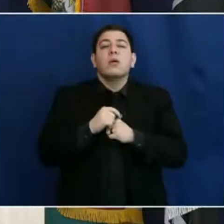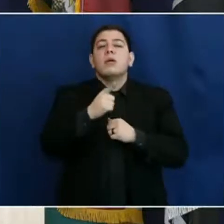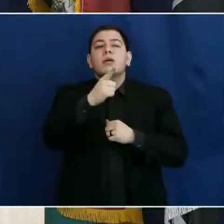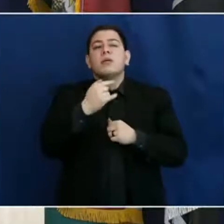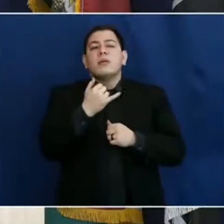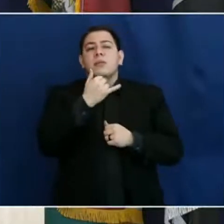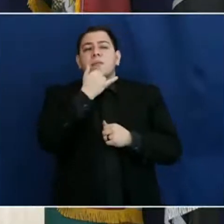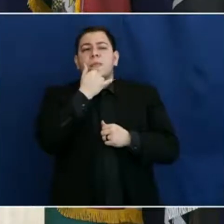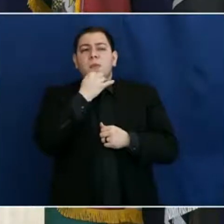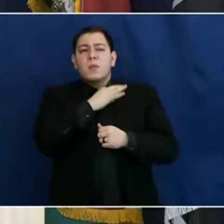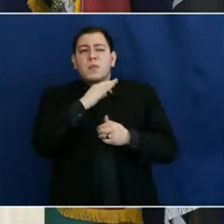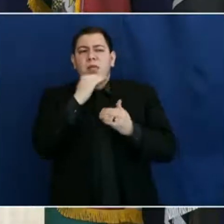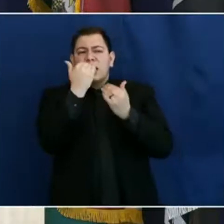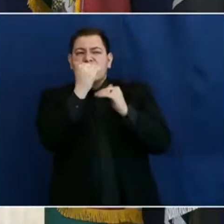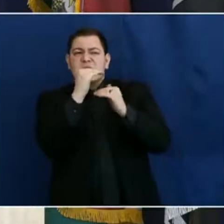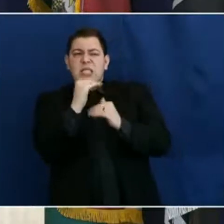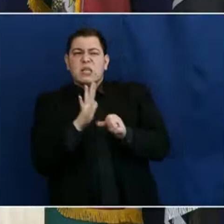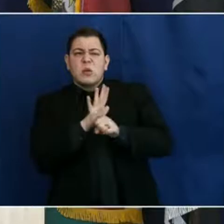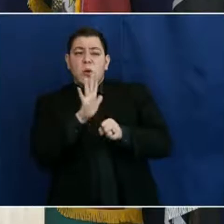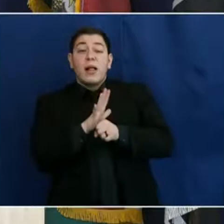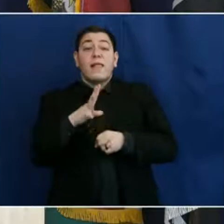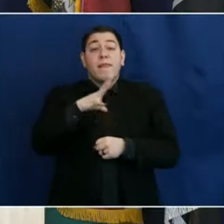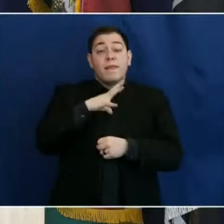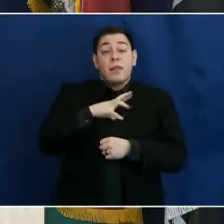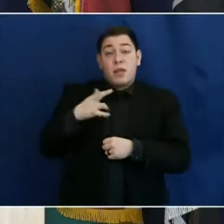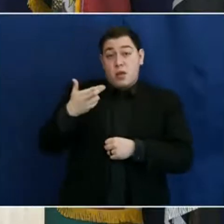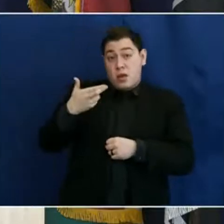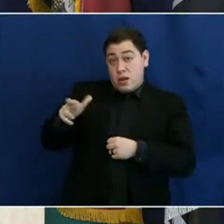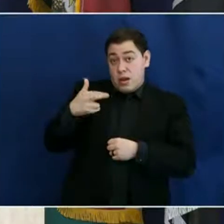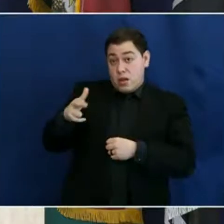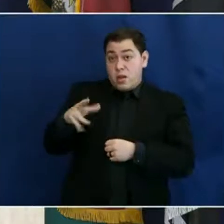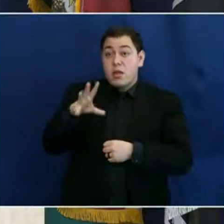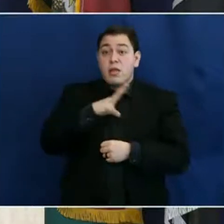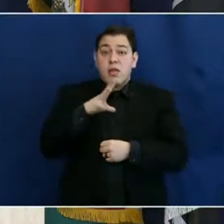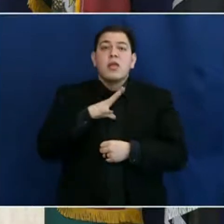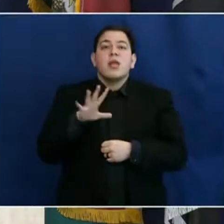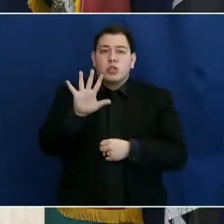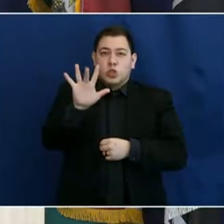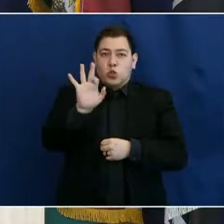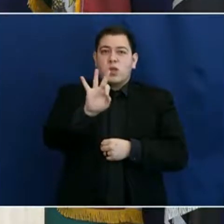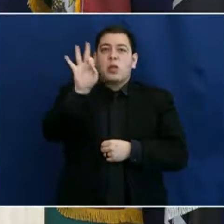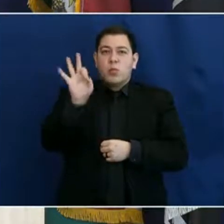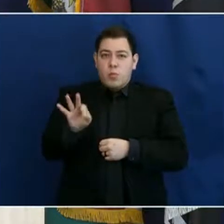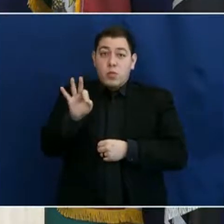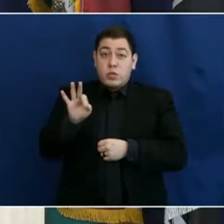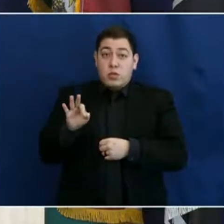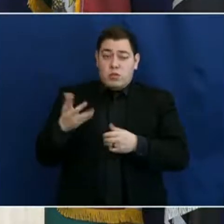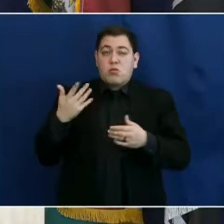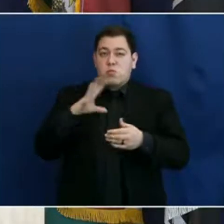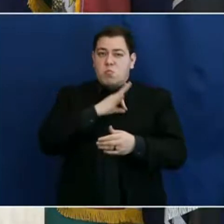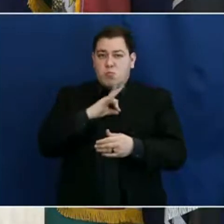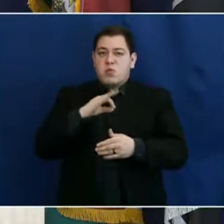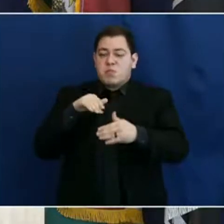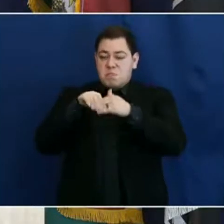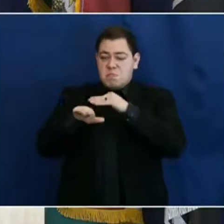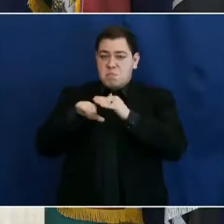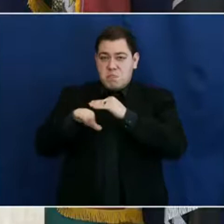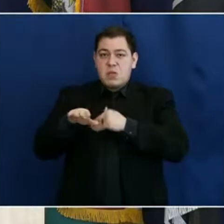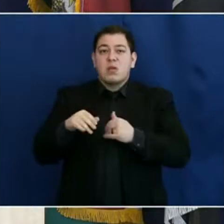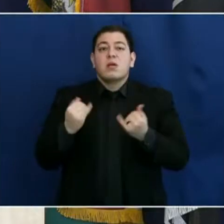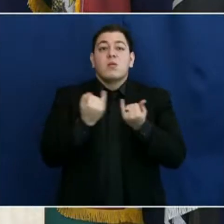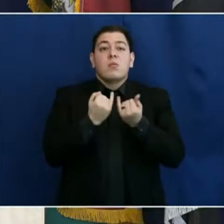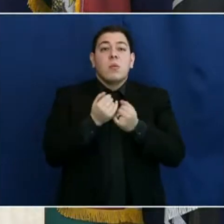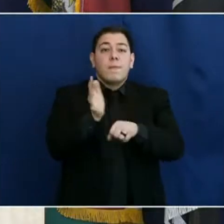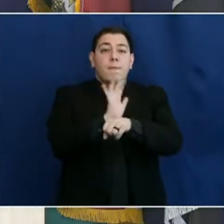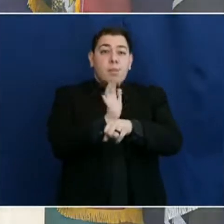with the restrictions, please? Los restaurantes podrán operar su interior al 50% de capacidad, las salas de